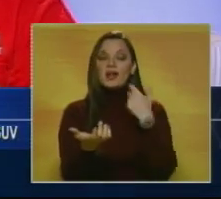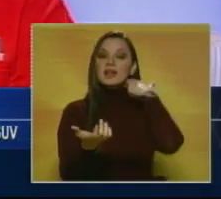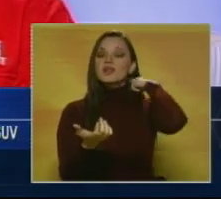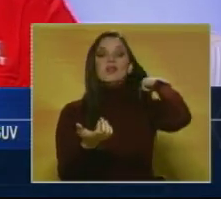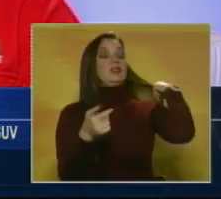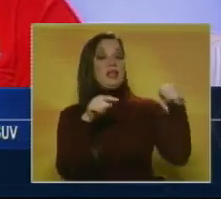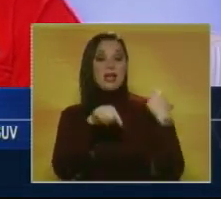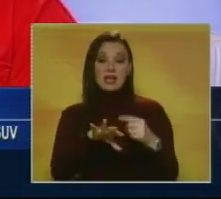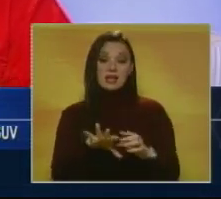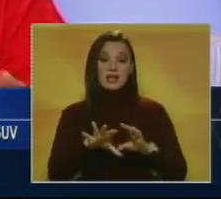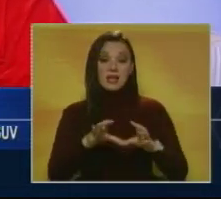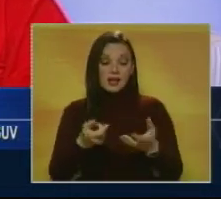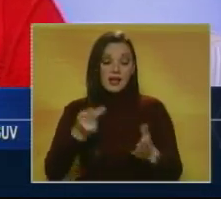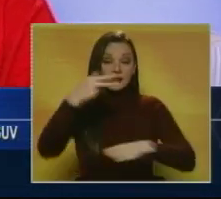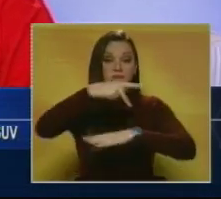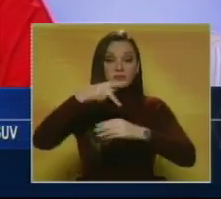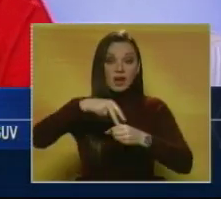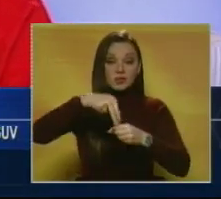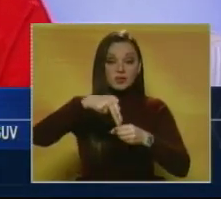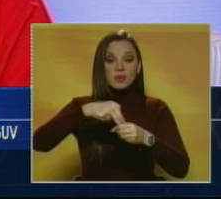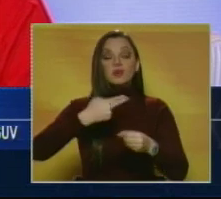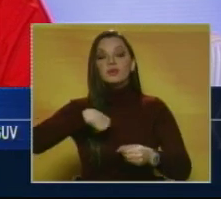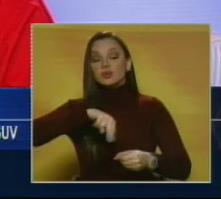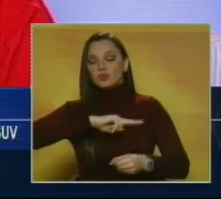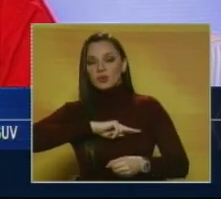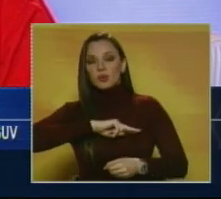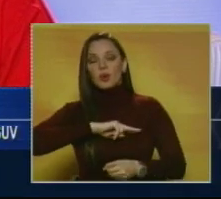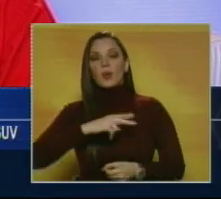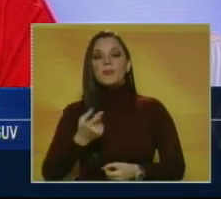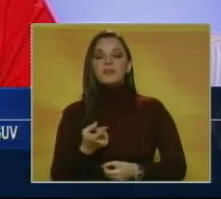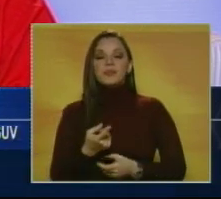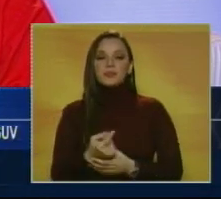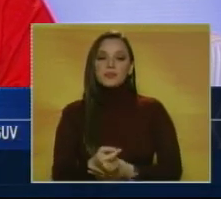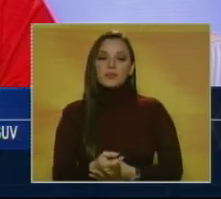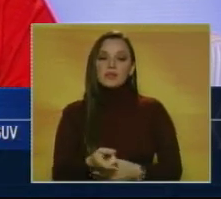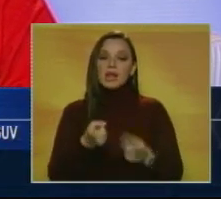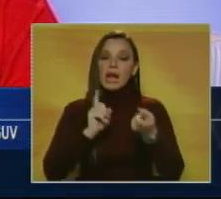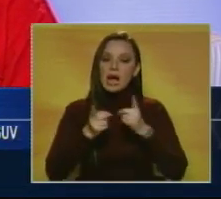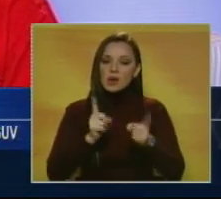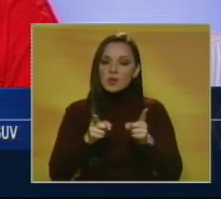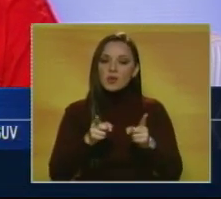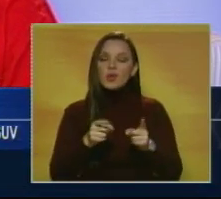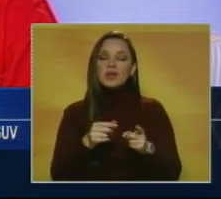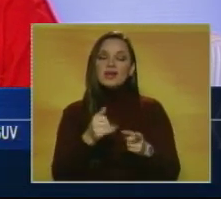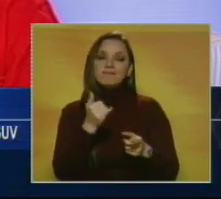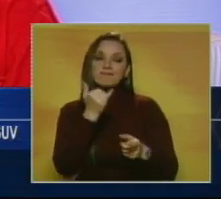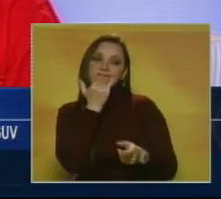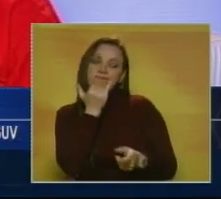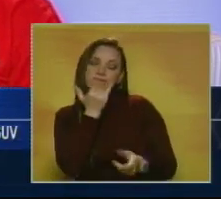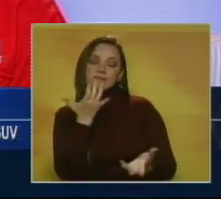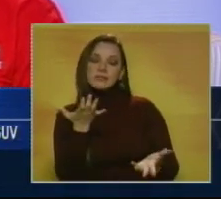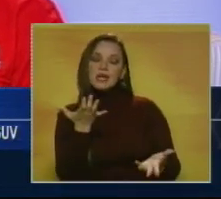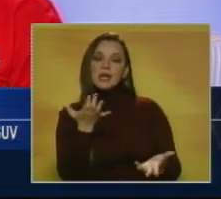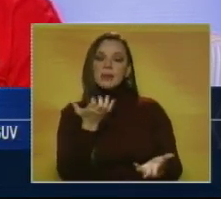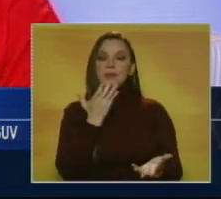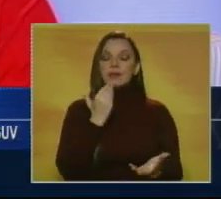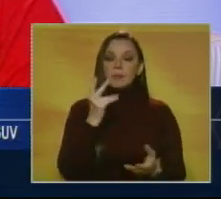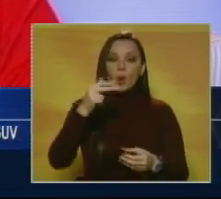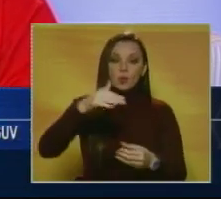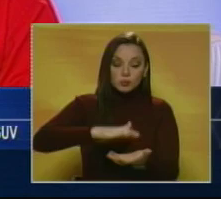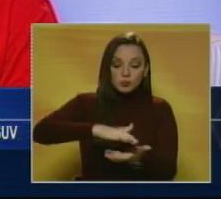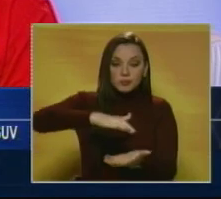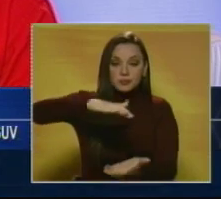el suministro de combustible, bueno, hemos tenido, ¿verdad?, hemos tenido algunos ensayos y error en que la cantidad,